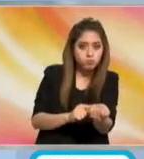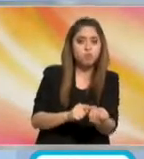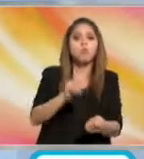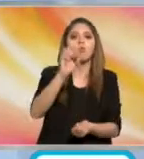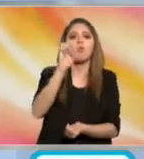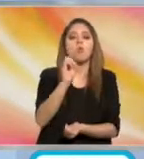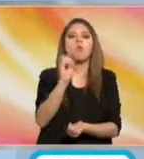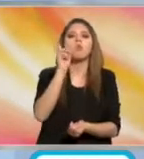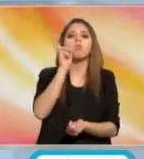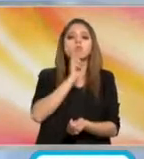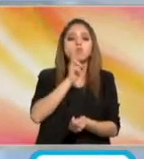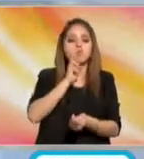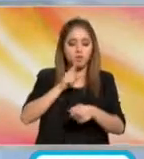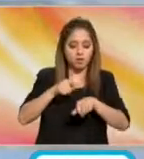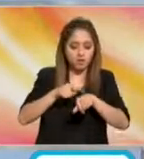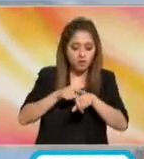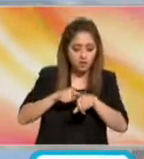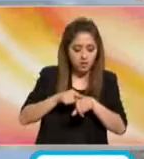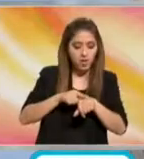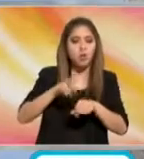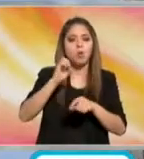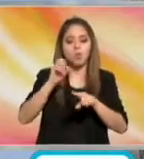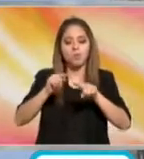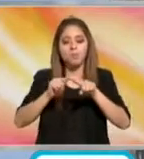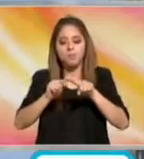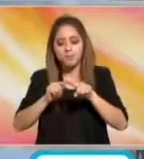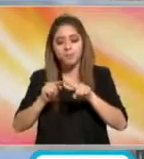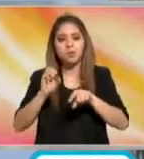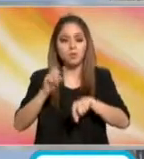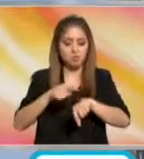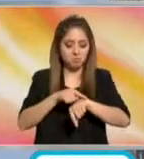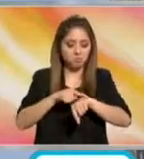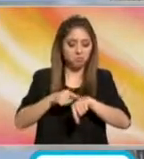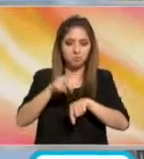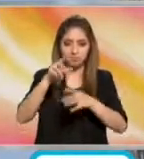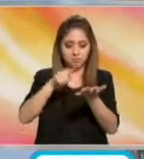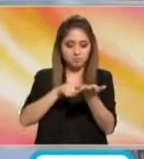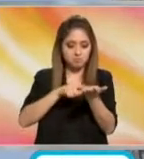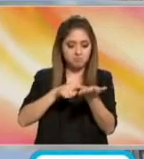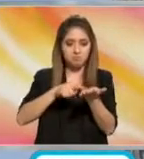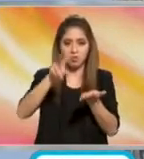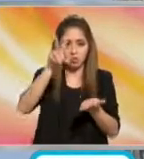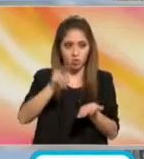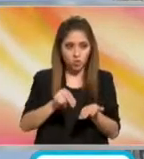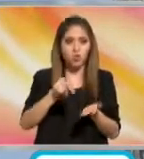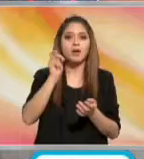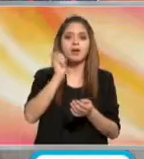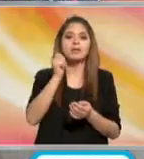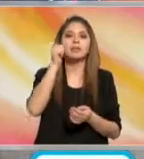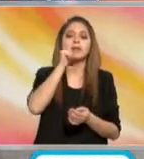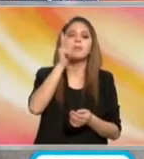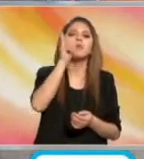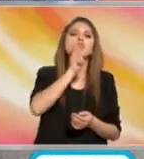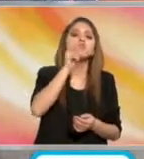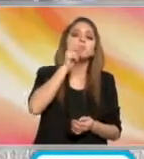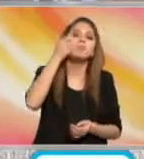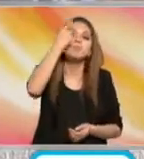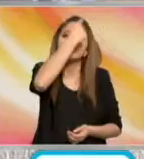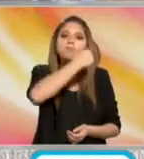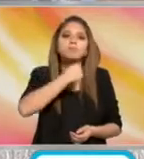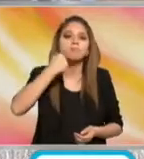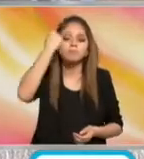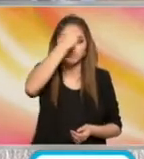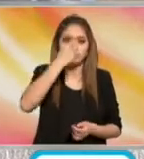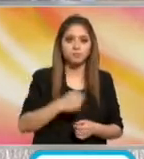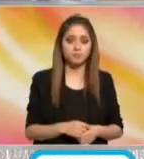parte externa de la mano, ¿Dónde? ni en los dedos, ni en la palma. Donde lo vamos a aplicar directamente Porque siempre es yo el rostro. había escuchado que en esta